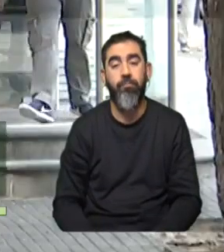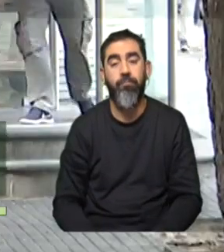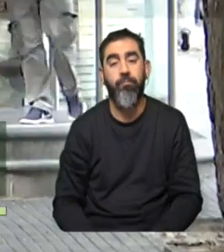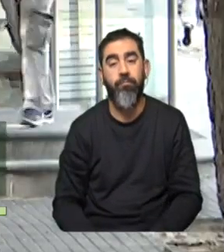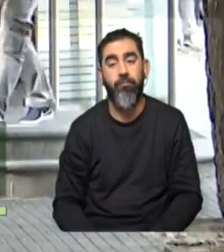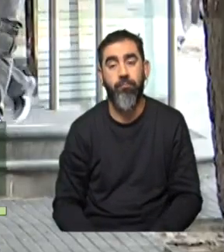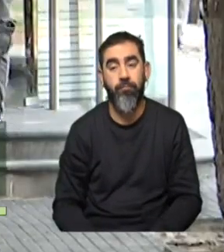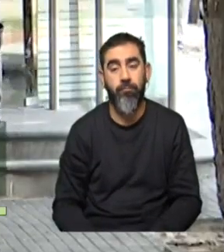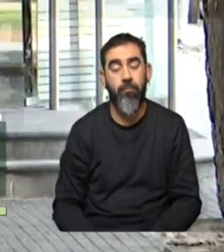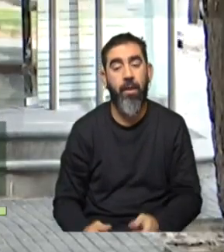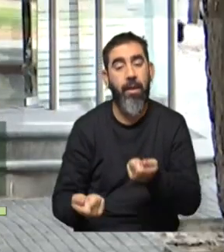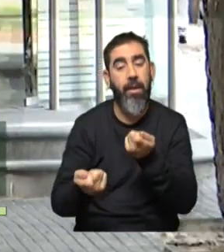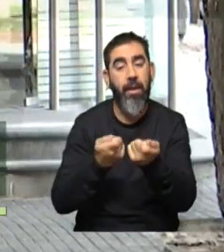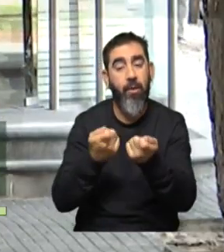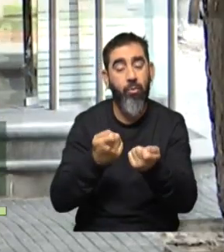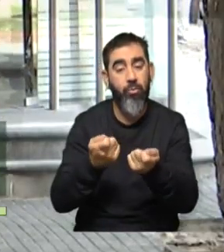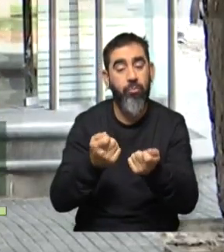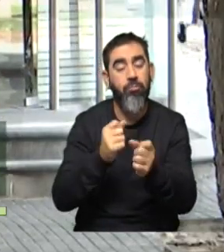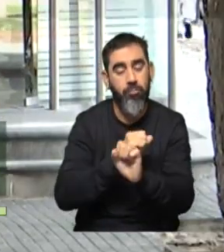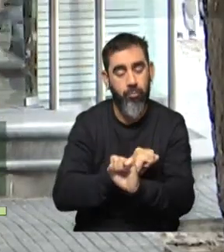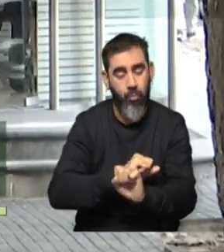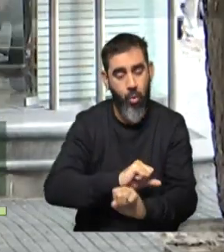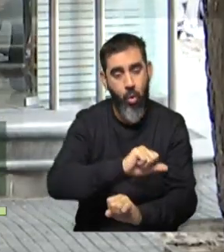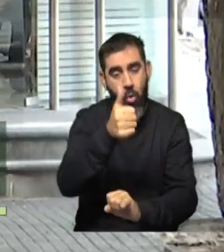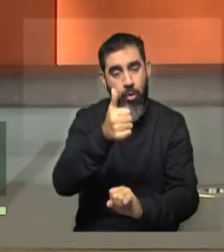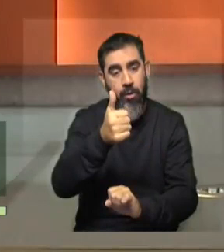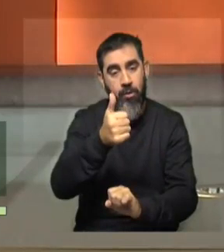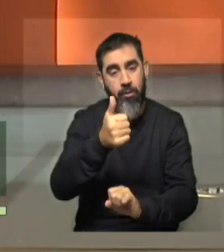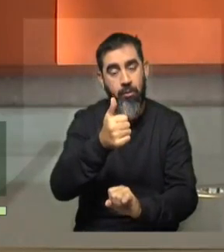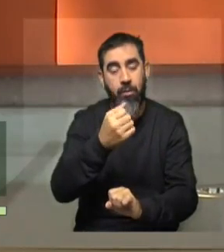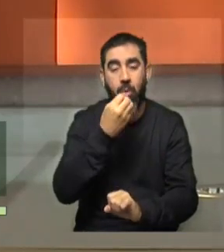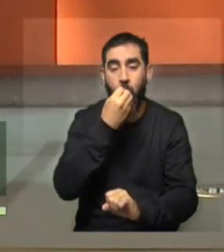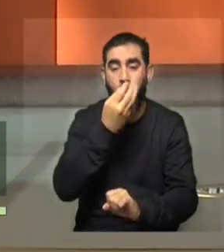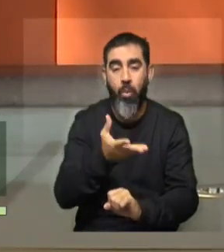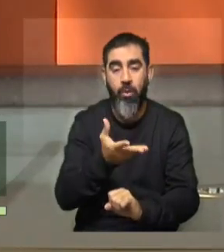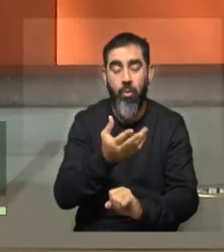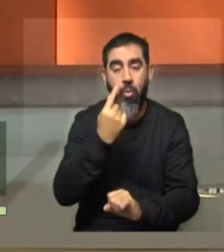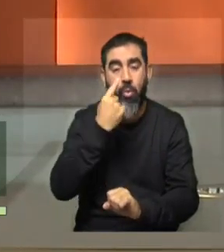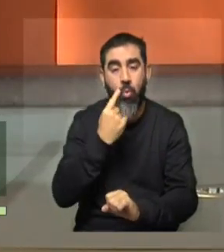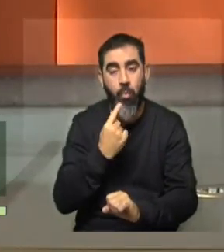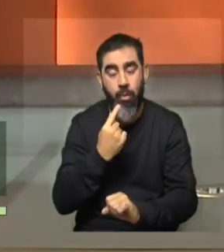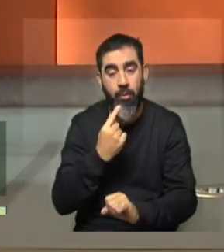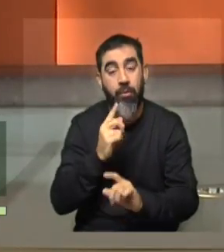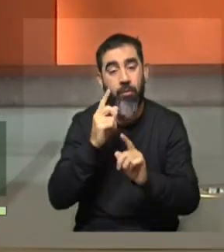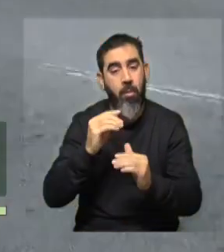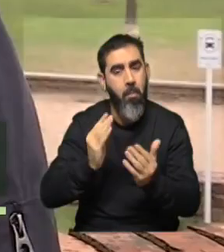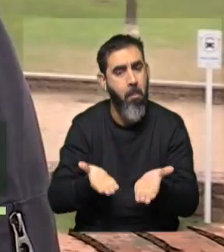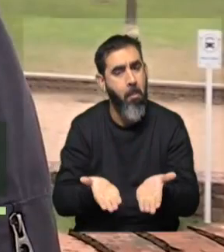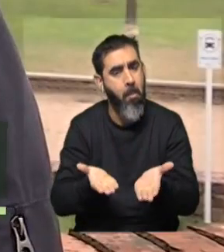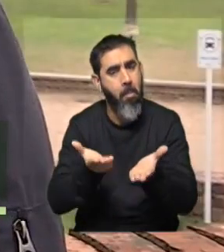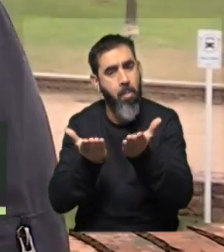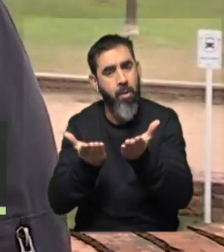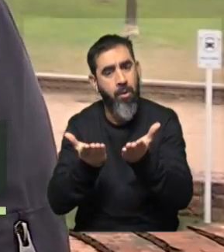por la característica del negocio ha logrado que que tener muy buenos números de rentabilidad incluso un crecimiento grande